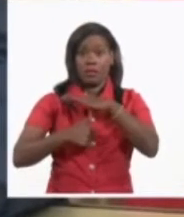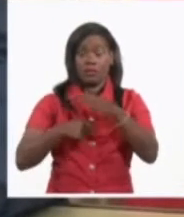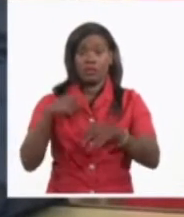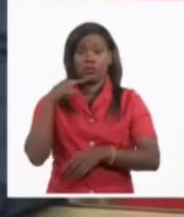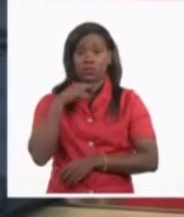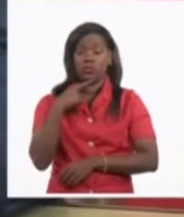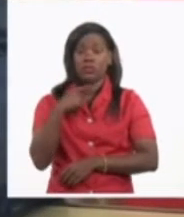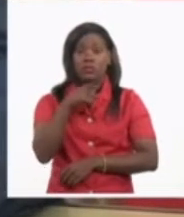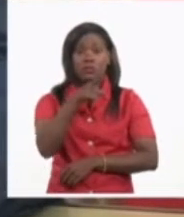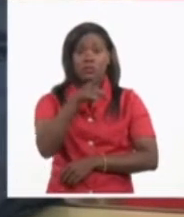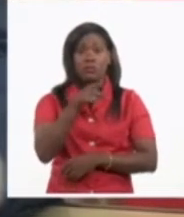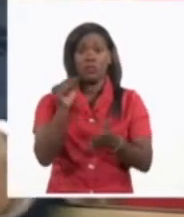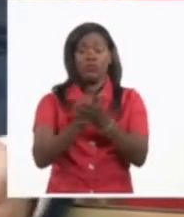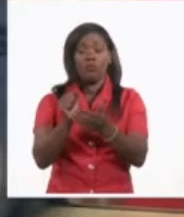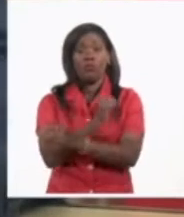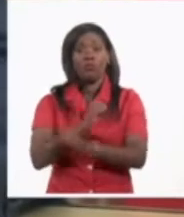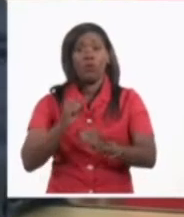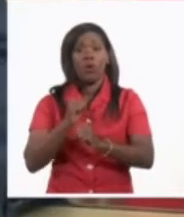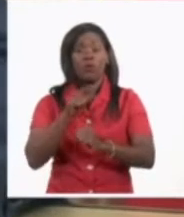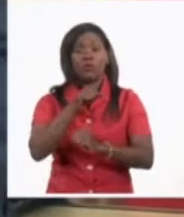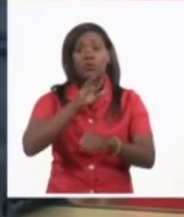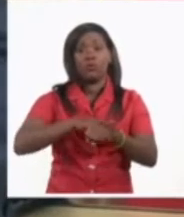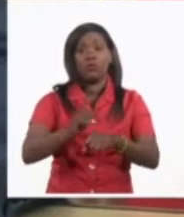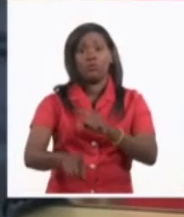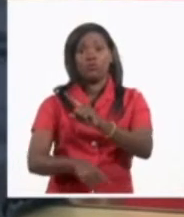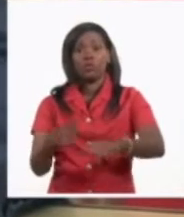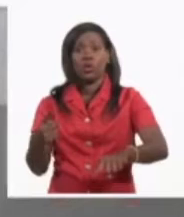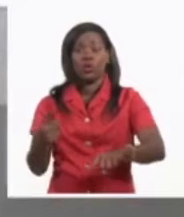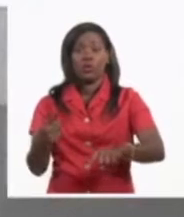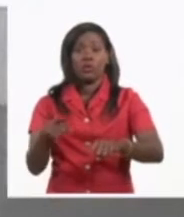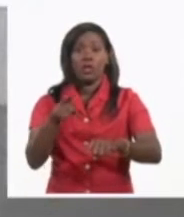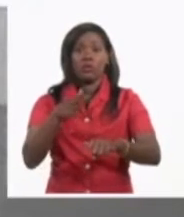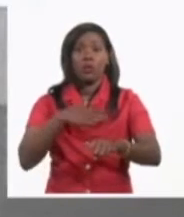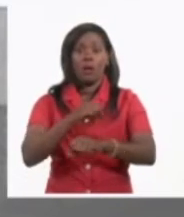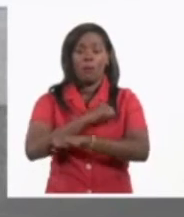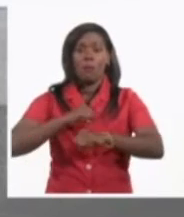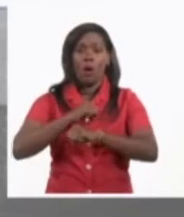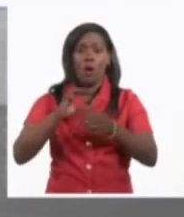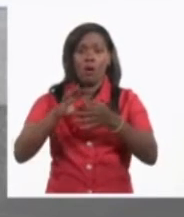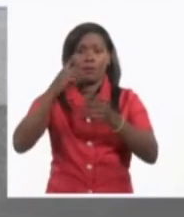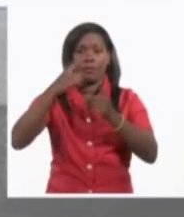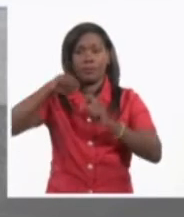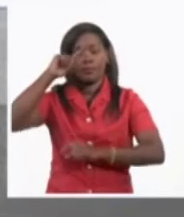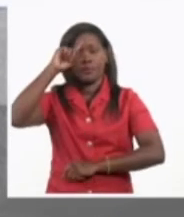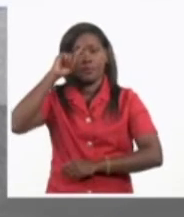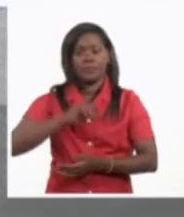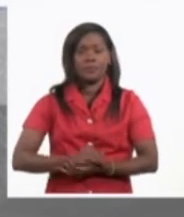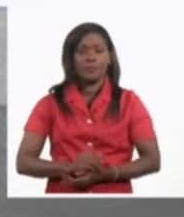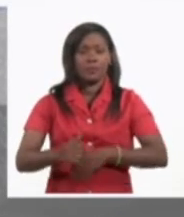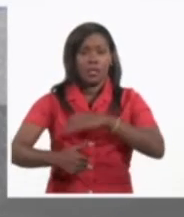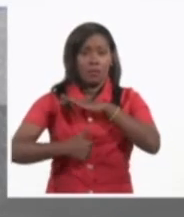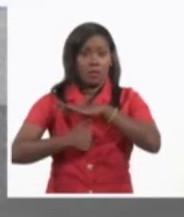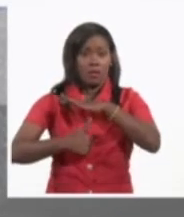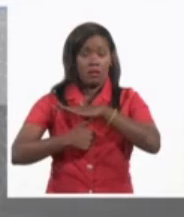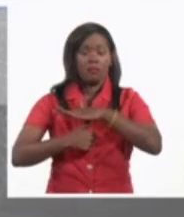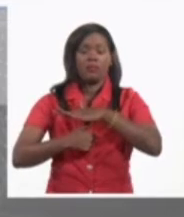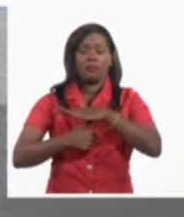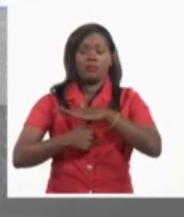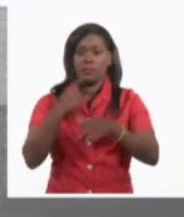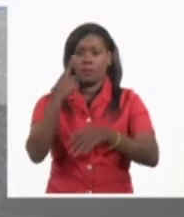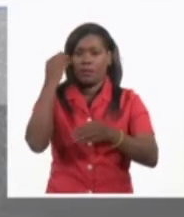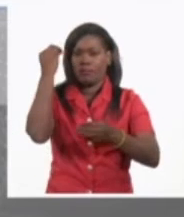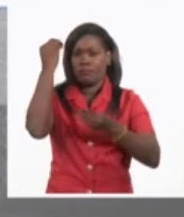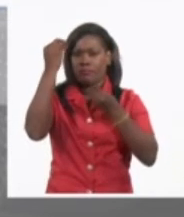terrorismo internacional el presunto sabotaje en las líneas de gas. El presidente de Rusia dio una evaluación de principio a